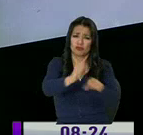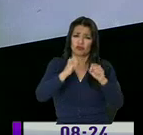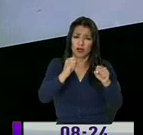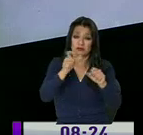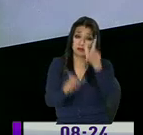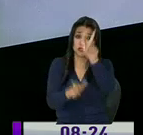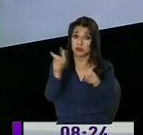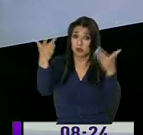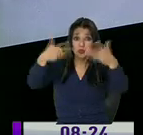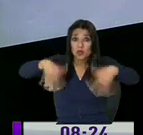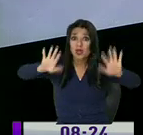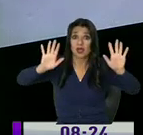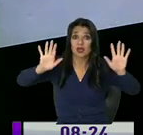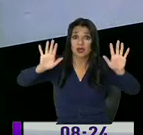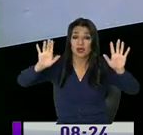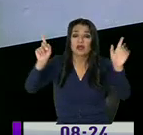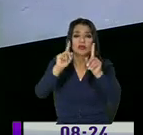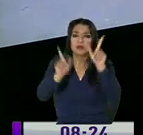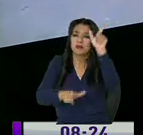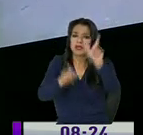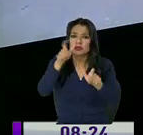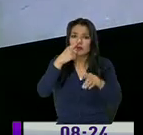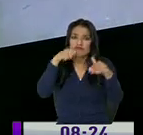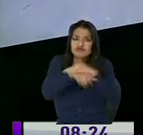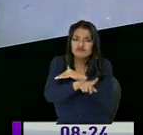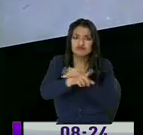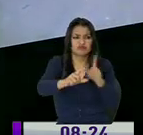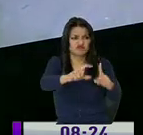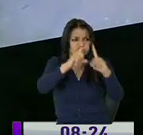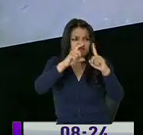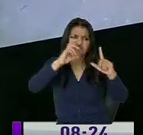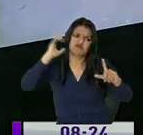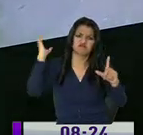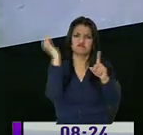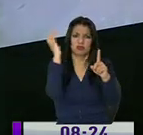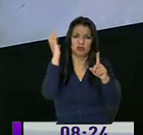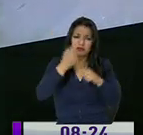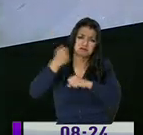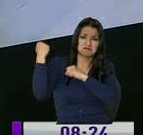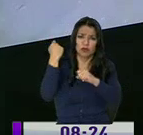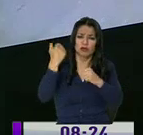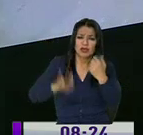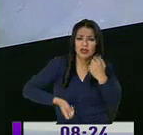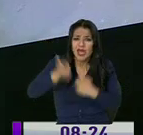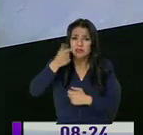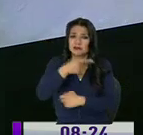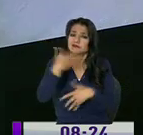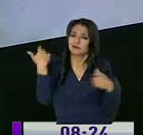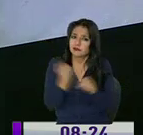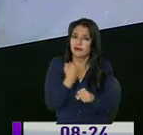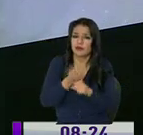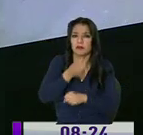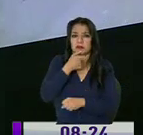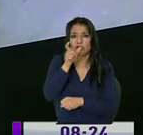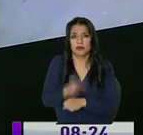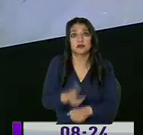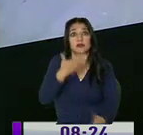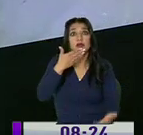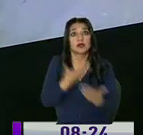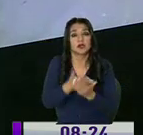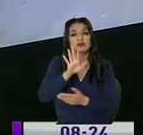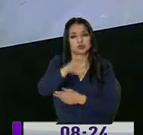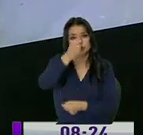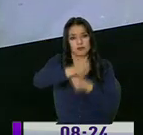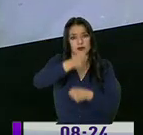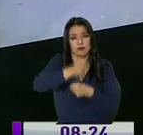gente común, de lo que tiene el trabajo, de los infiltrados, gritándoles, casi le apalean. Es el trabajo de una periodista. Así que, Andreita, siempre